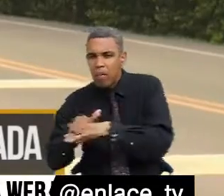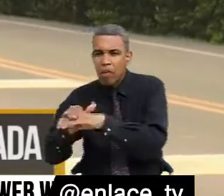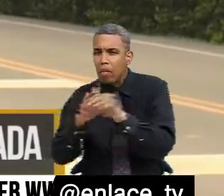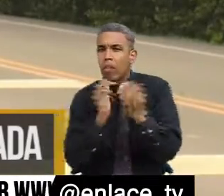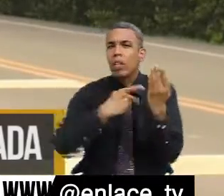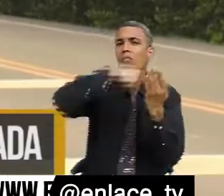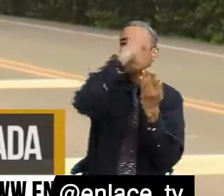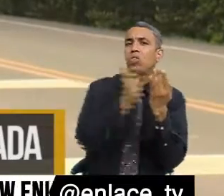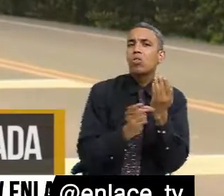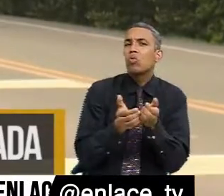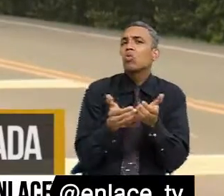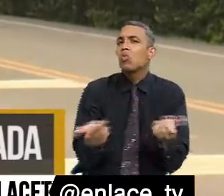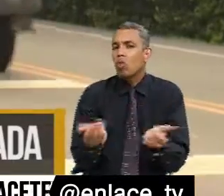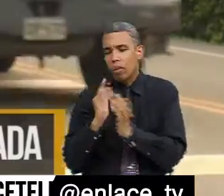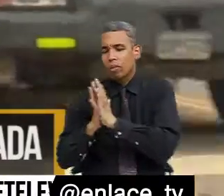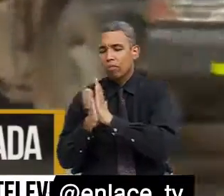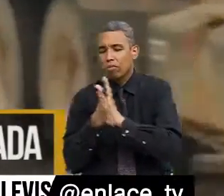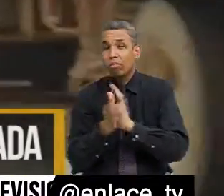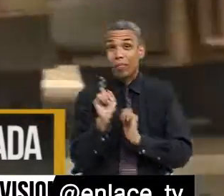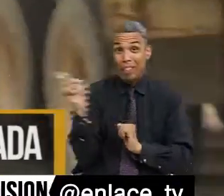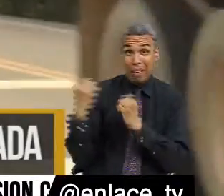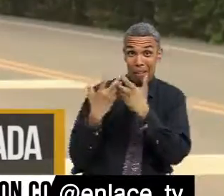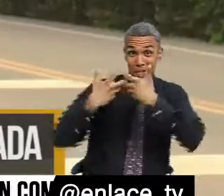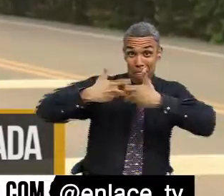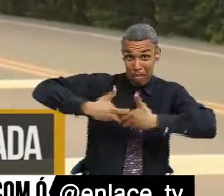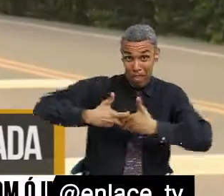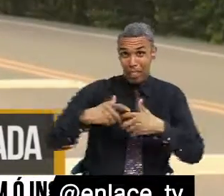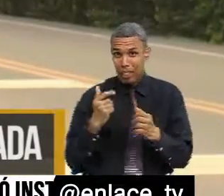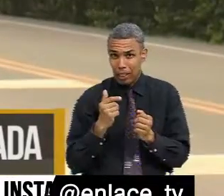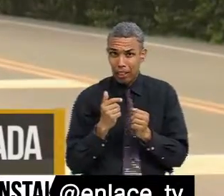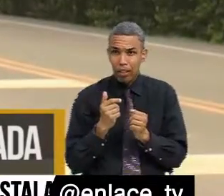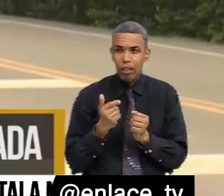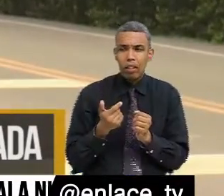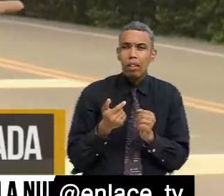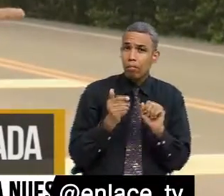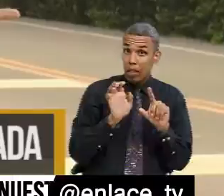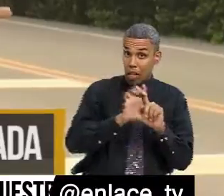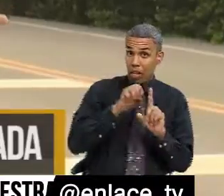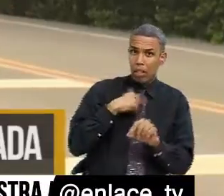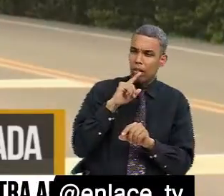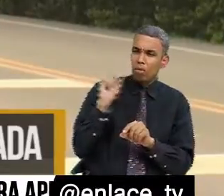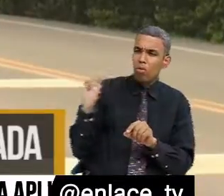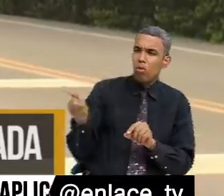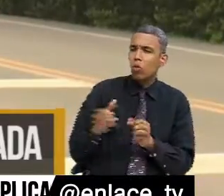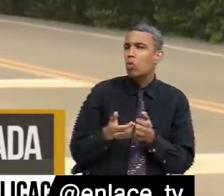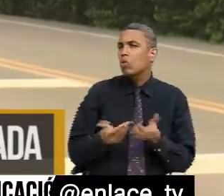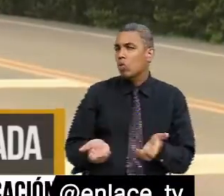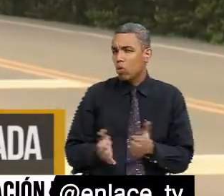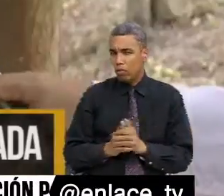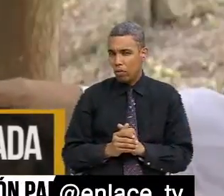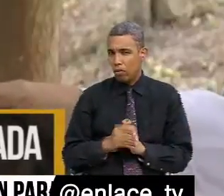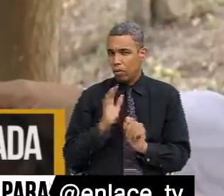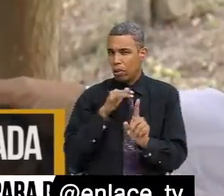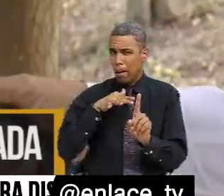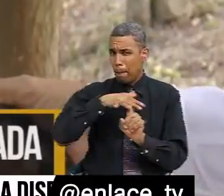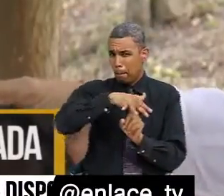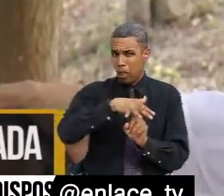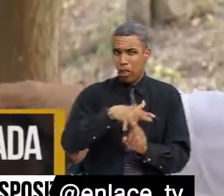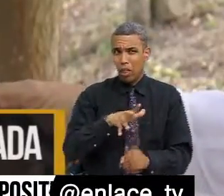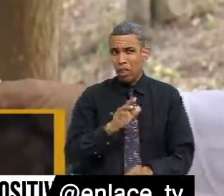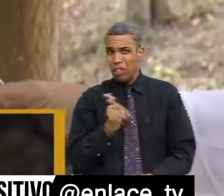este consorcio a quienes les hemos preguntado también por el impacto ambiental que se tendrá con el relleno sanitario ubicado en esta zona. Pues he